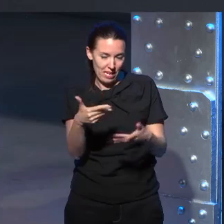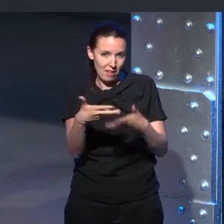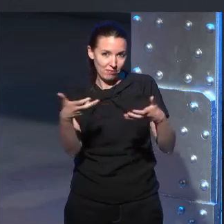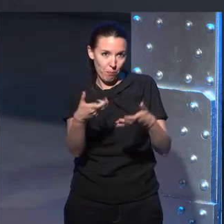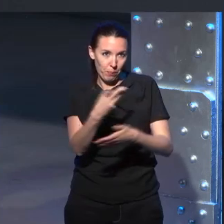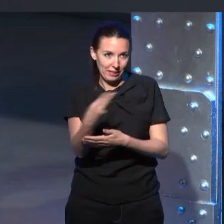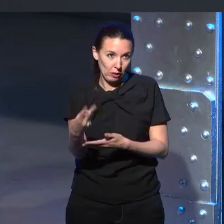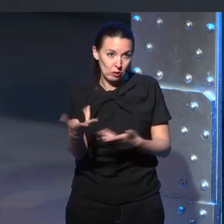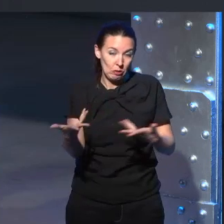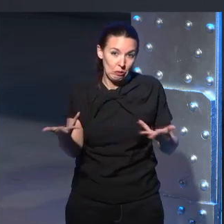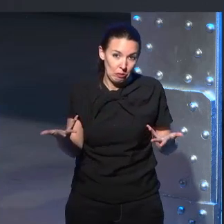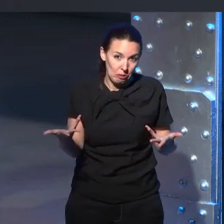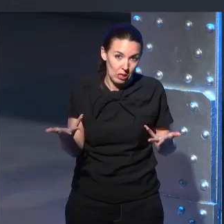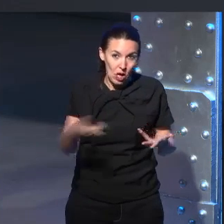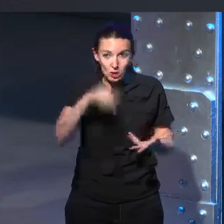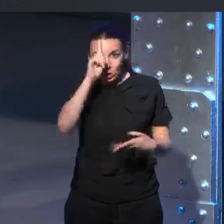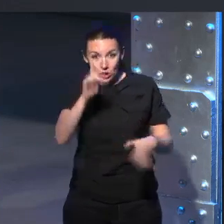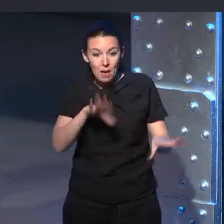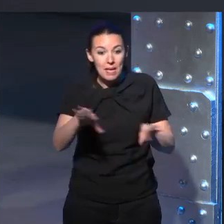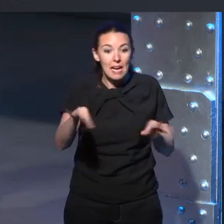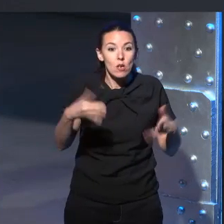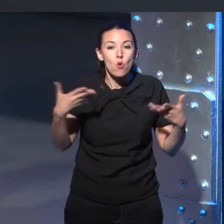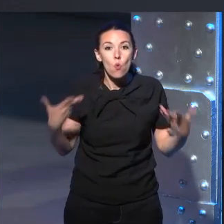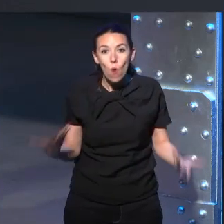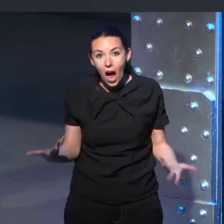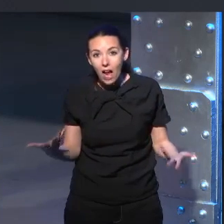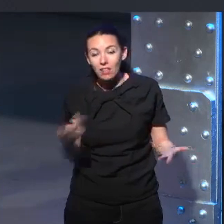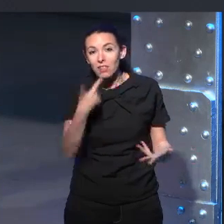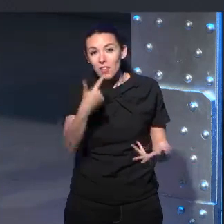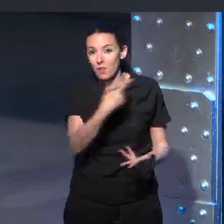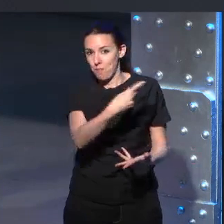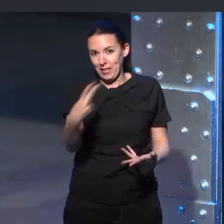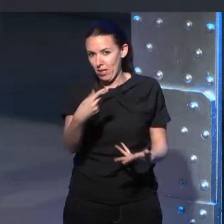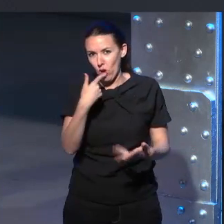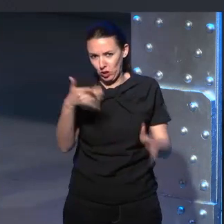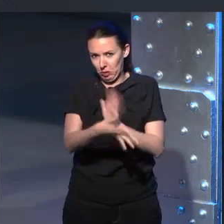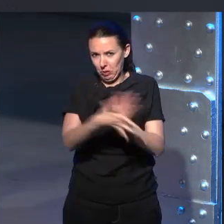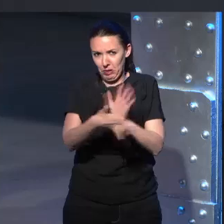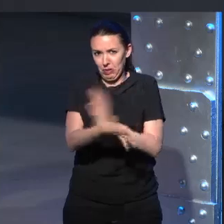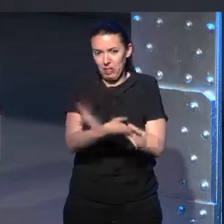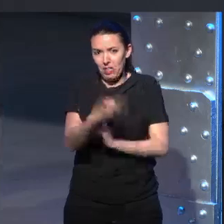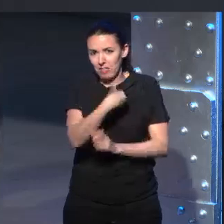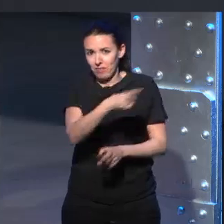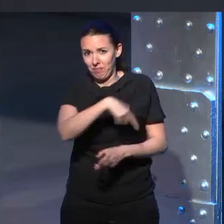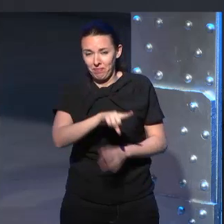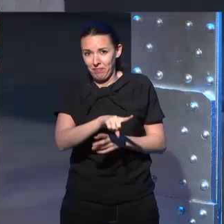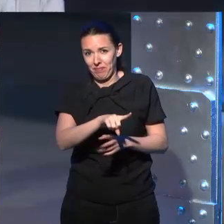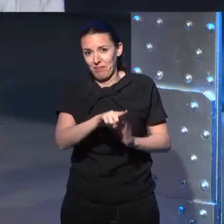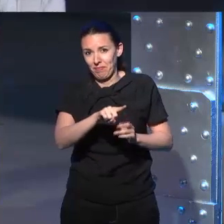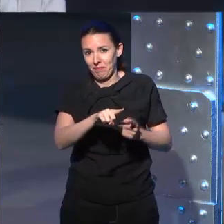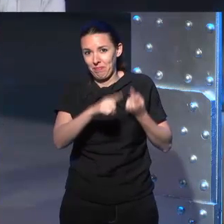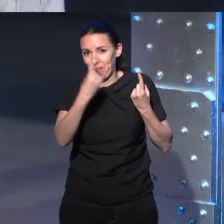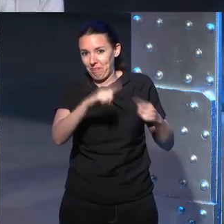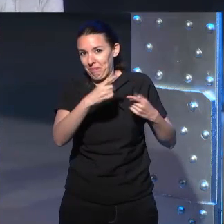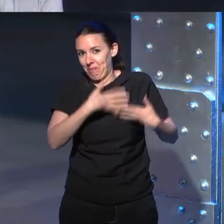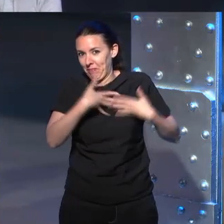Y como no he sabido decidirme, voy a decir los 22 y que ellos se agarren a la